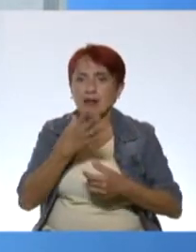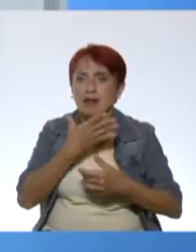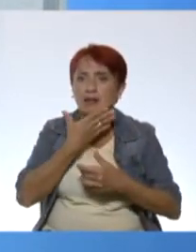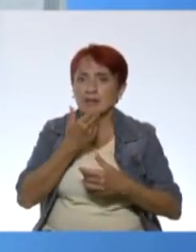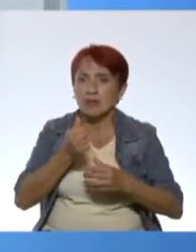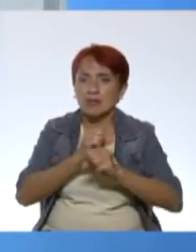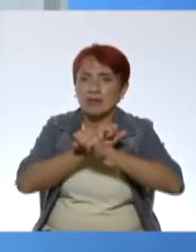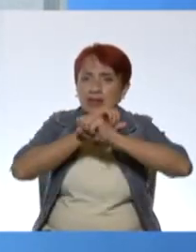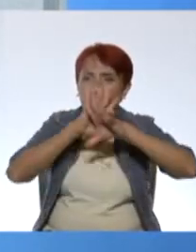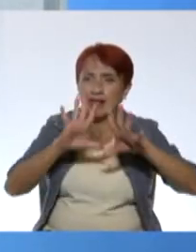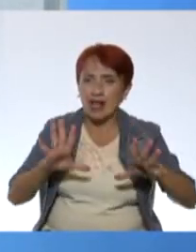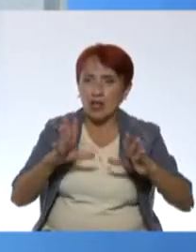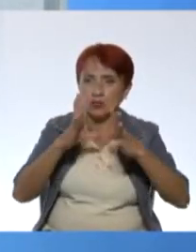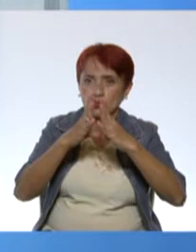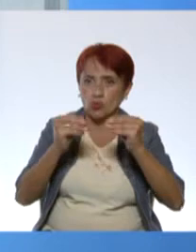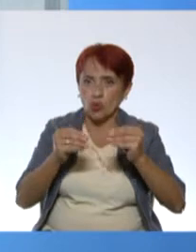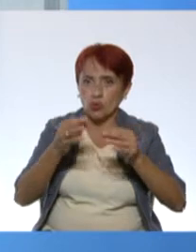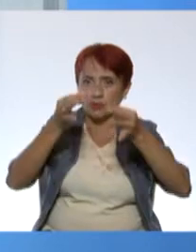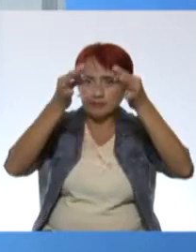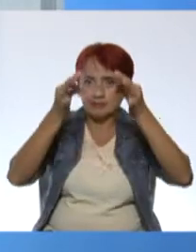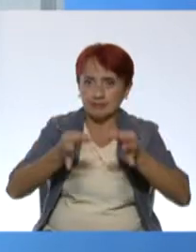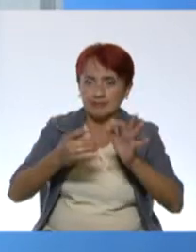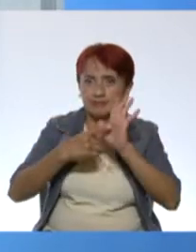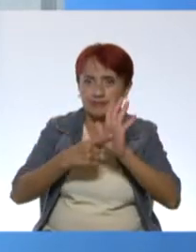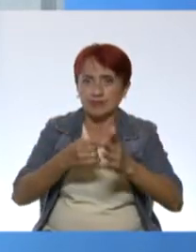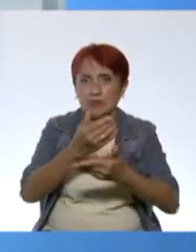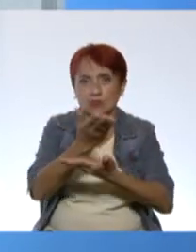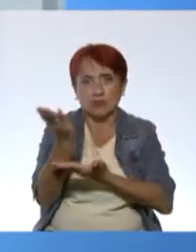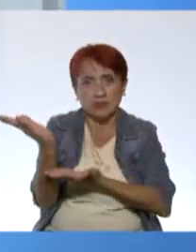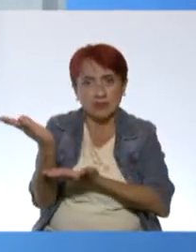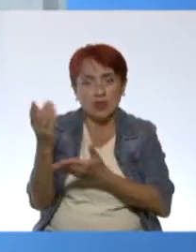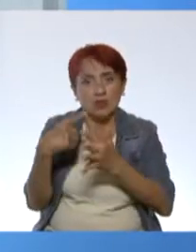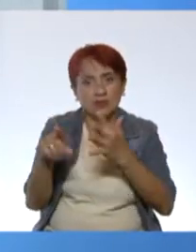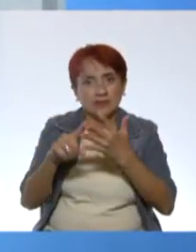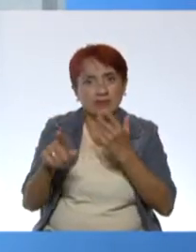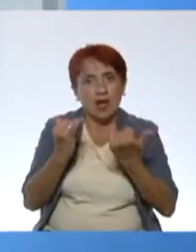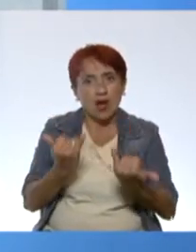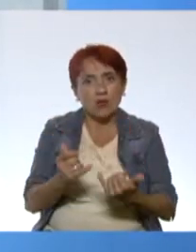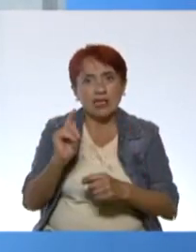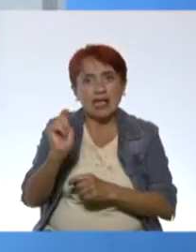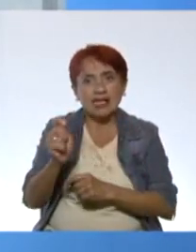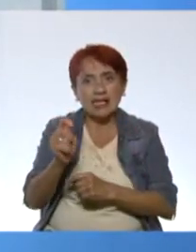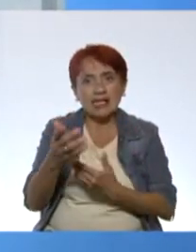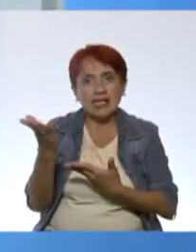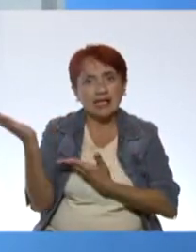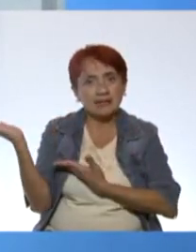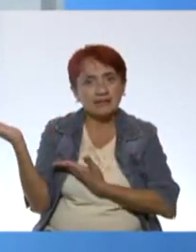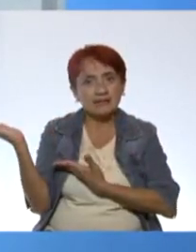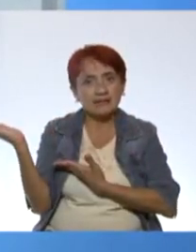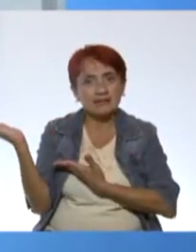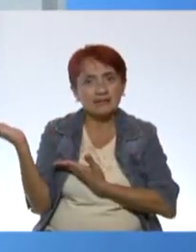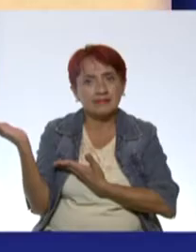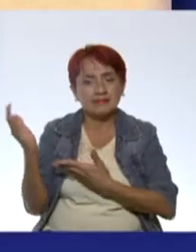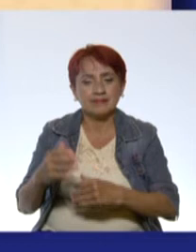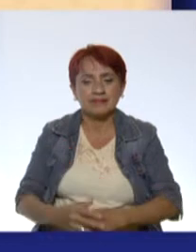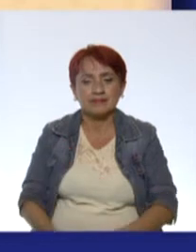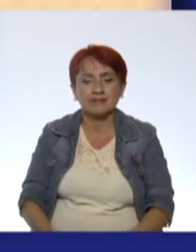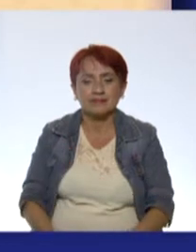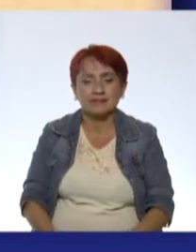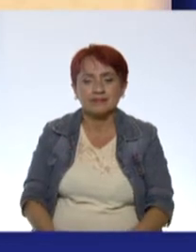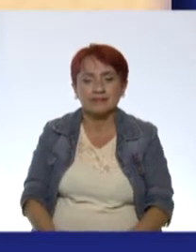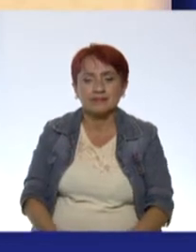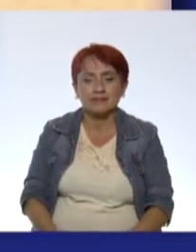sido bastante claro y bastante preciso para ustedes, les dejo las siguientes actividades.